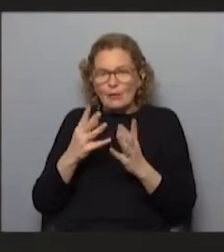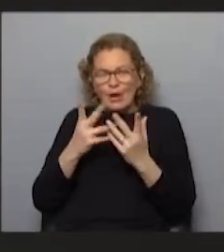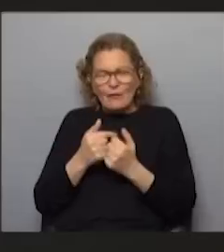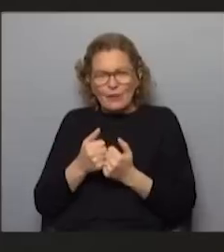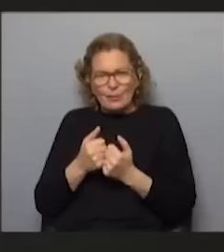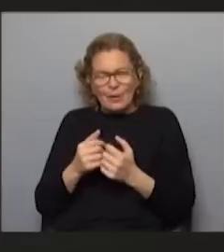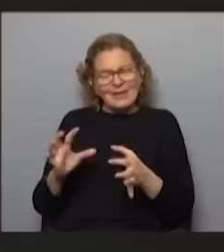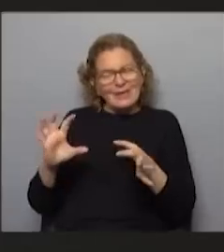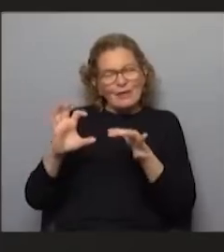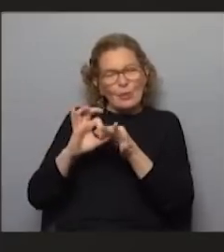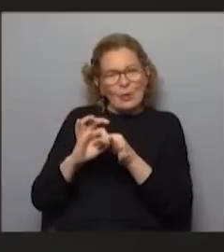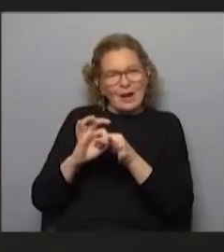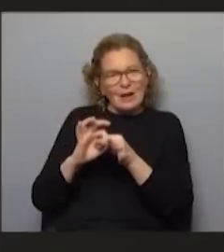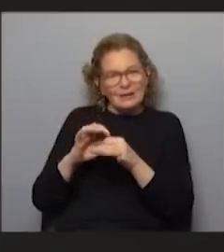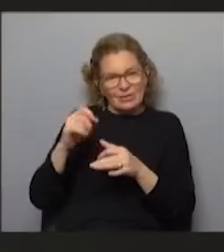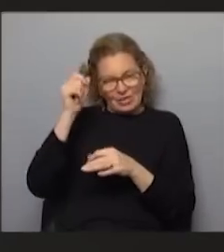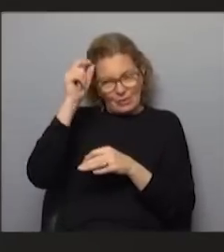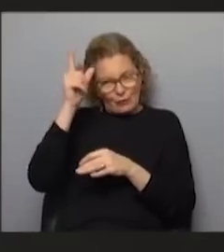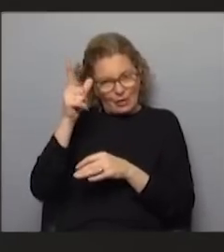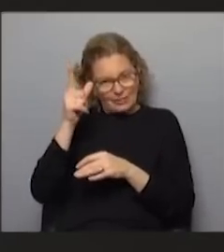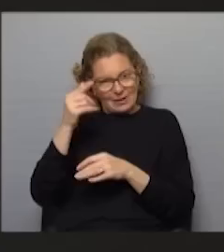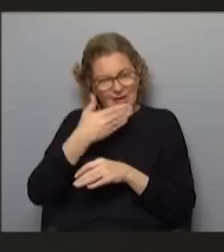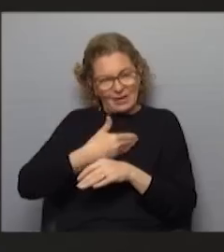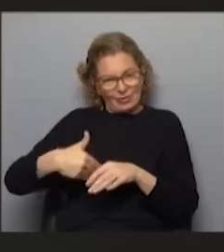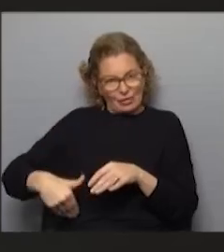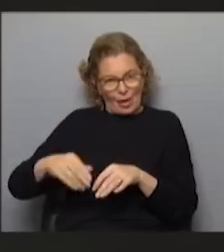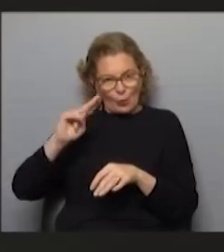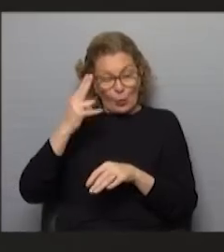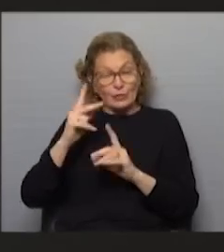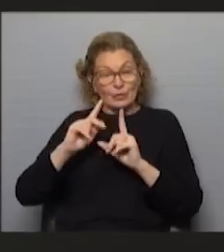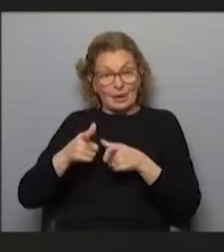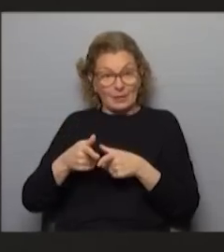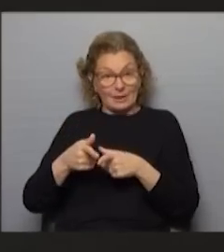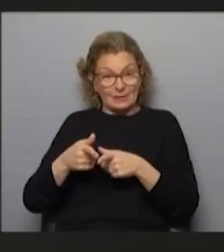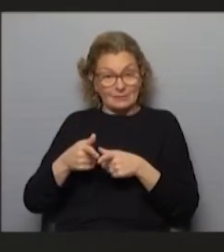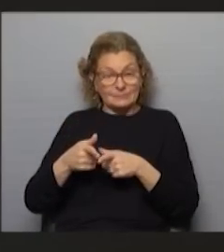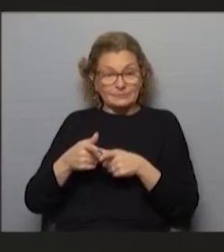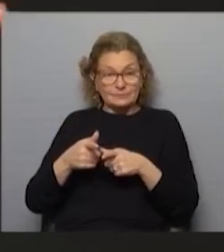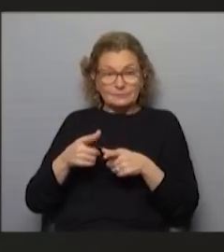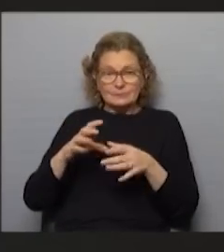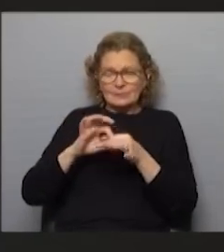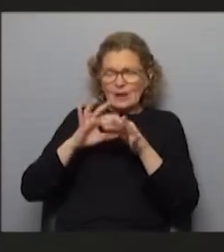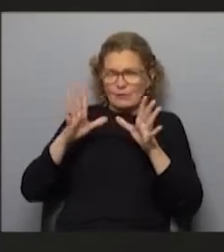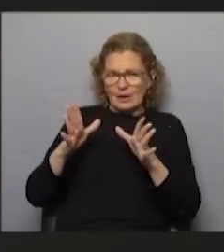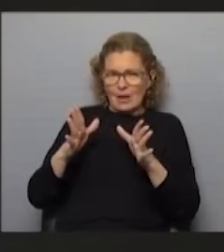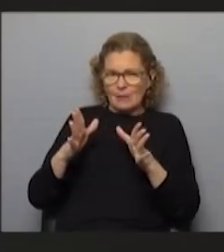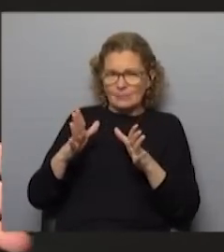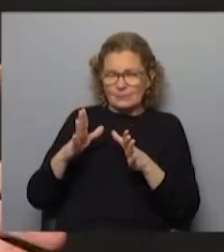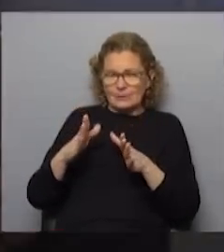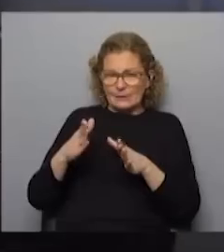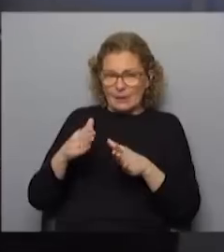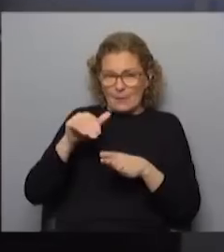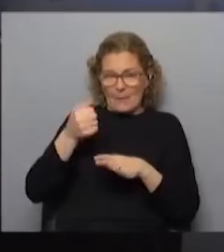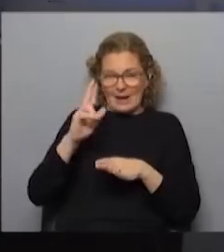y de vincular las actividades de inteligencia del Estado uruguayo del Estado excepcional liberal verdad del estado de